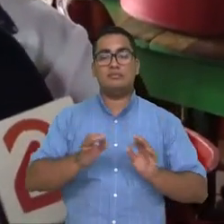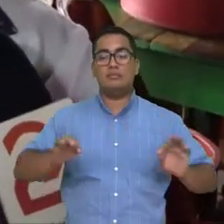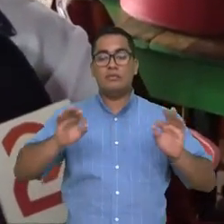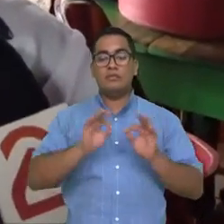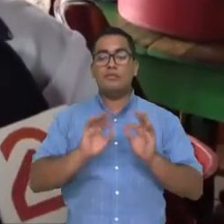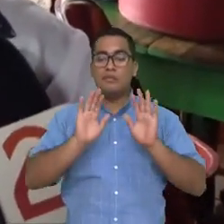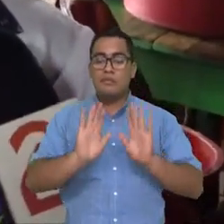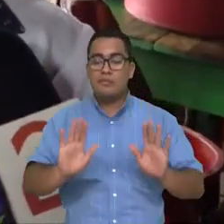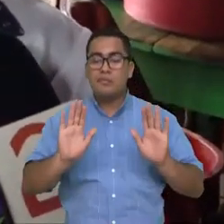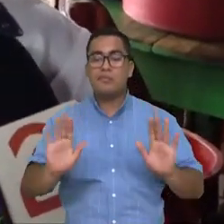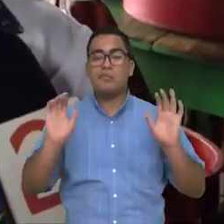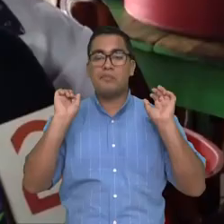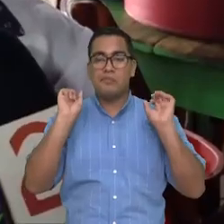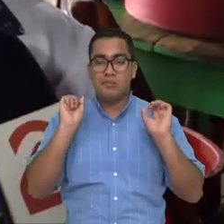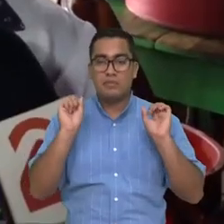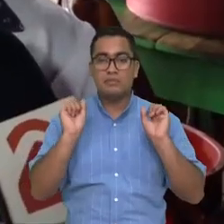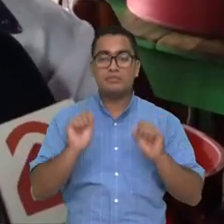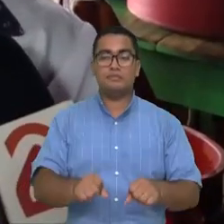así